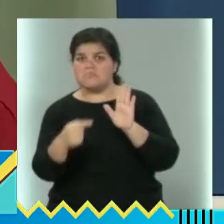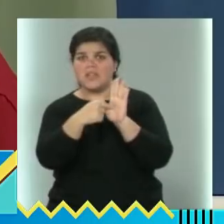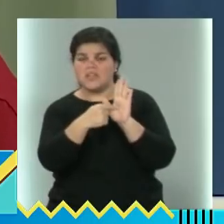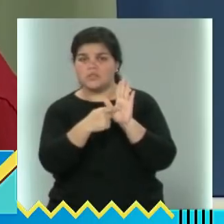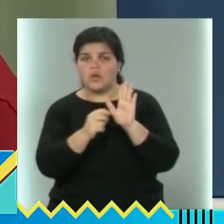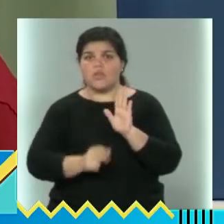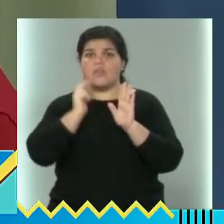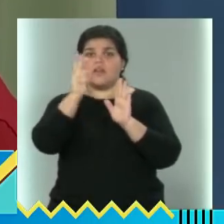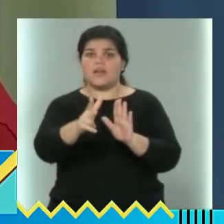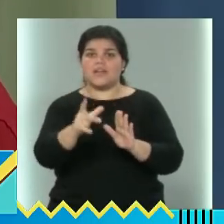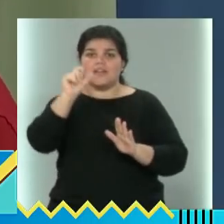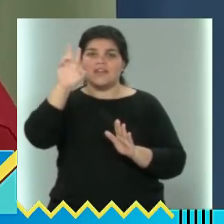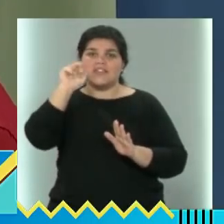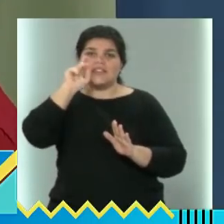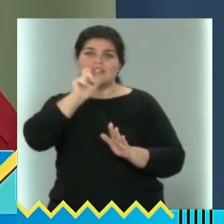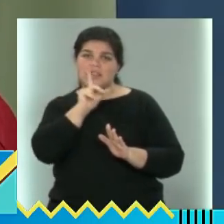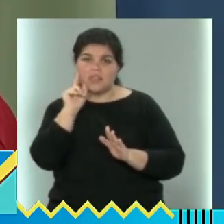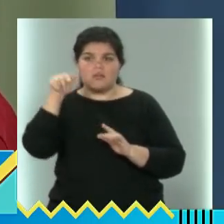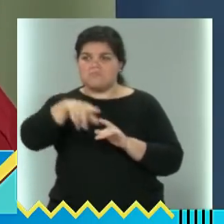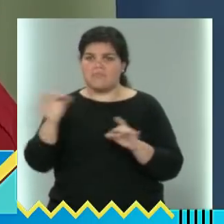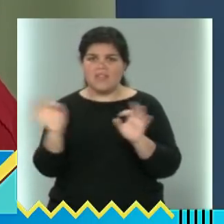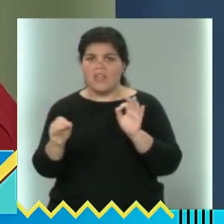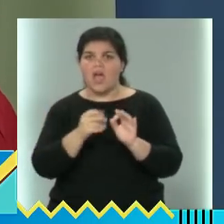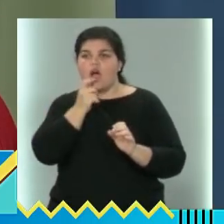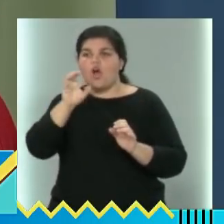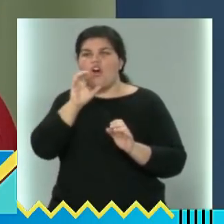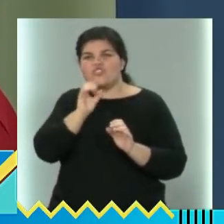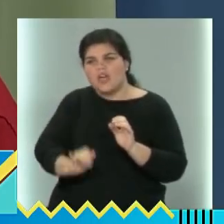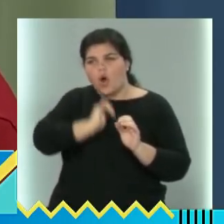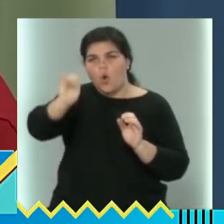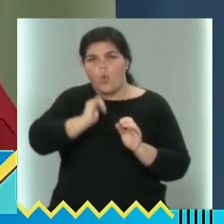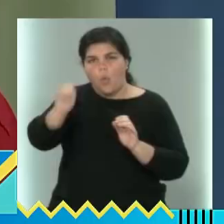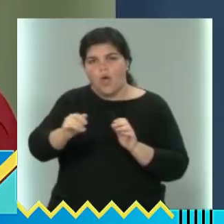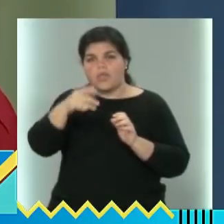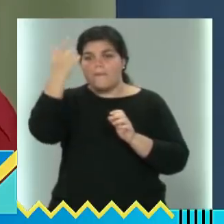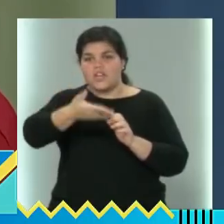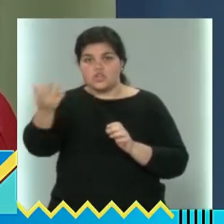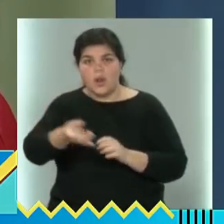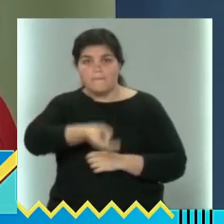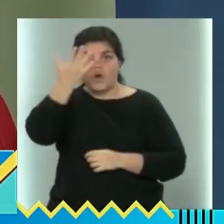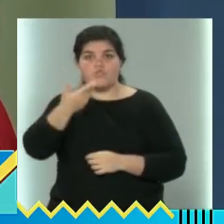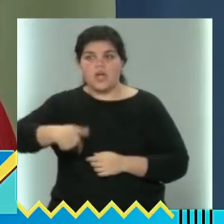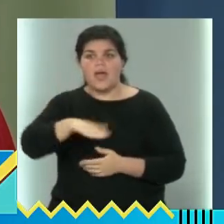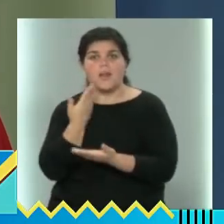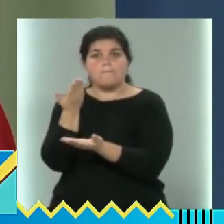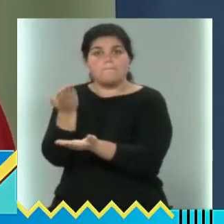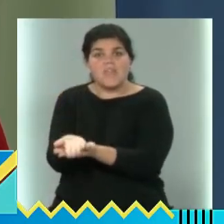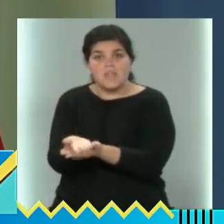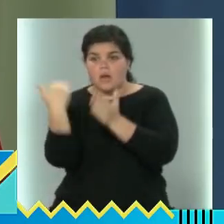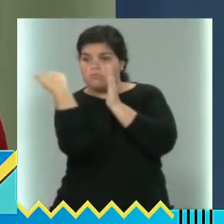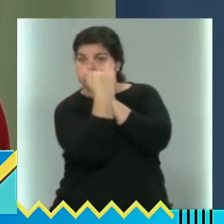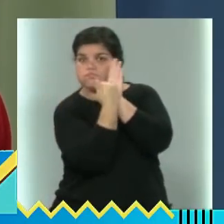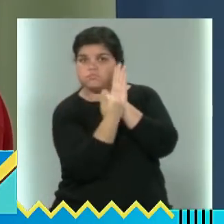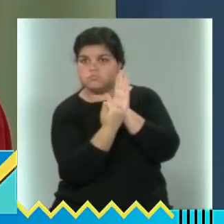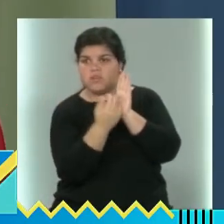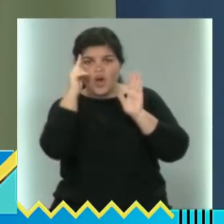dictamen de la Fundación CRISIT. De todas las recomendaciones solicitadas por los profesionales que pedían la Fundación CRISIT, ninguna